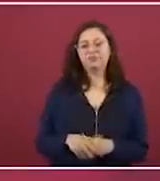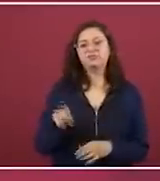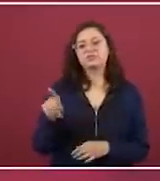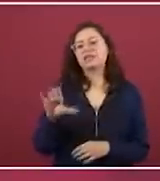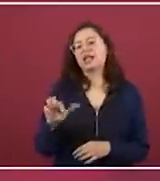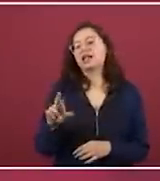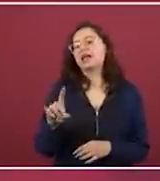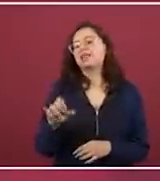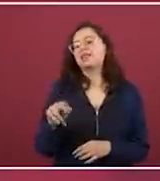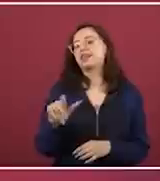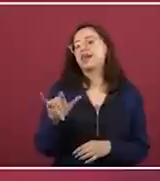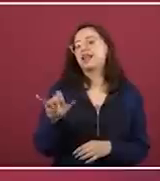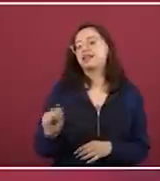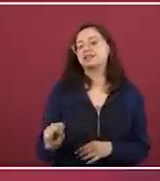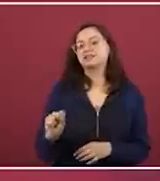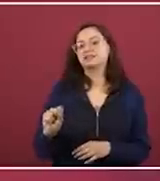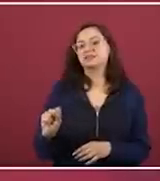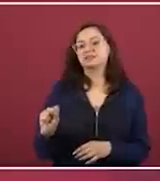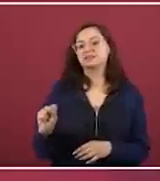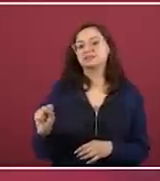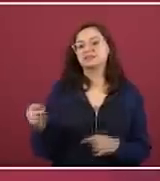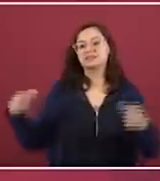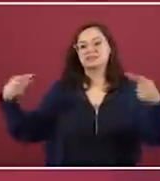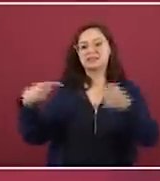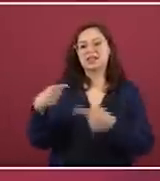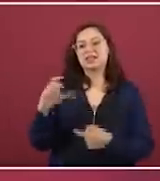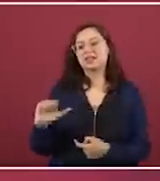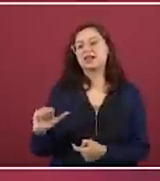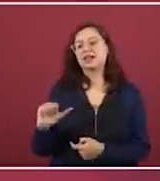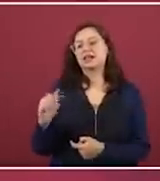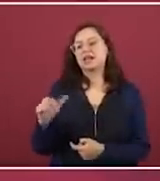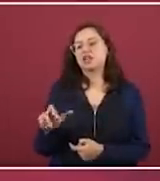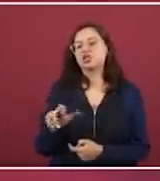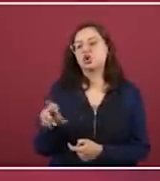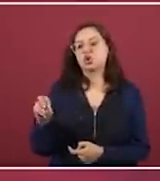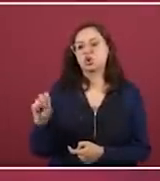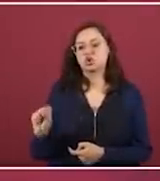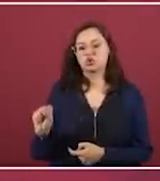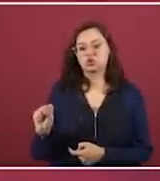Cardenales con Cachorros.